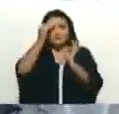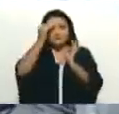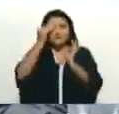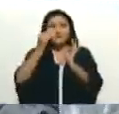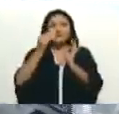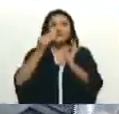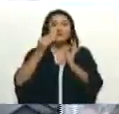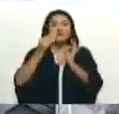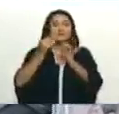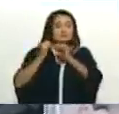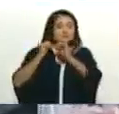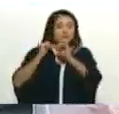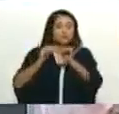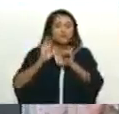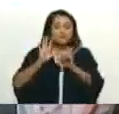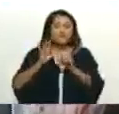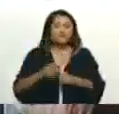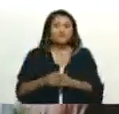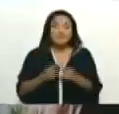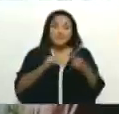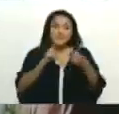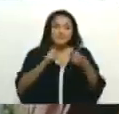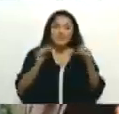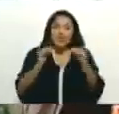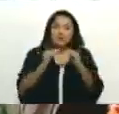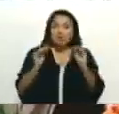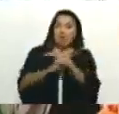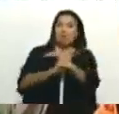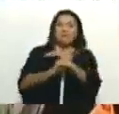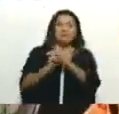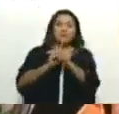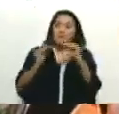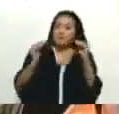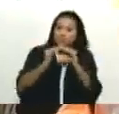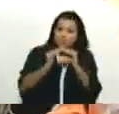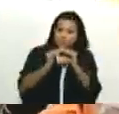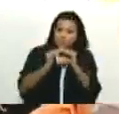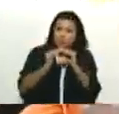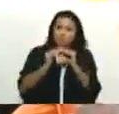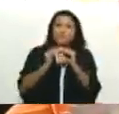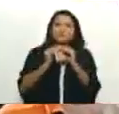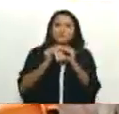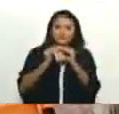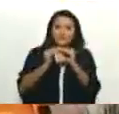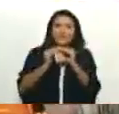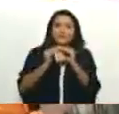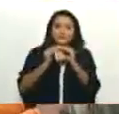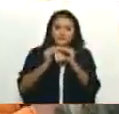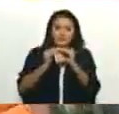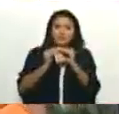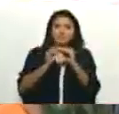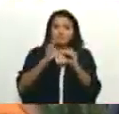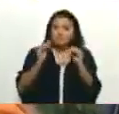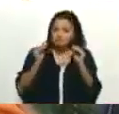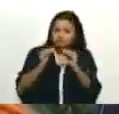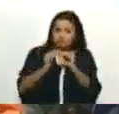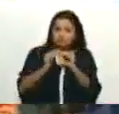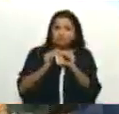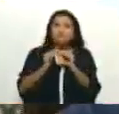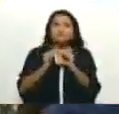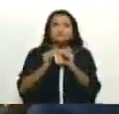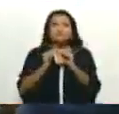momento, ¿no? Y una era la coherencia. Él murió como vivió, o se fue a otro